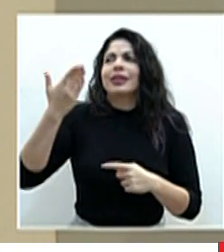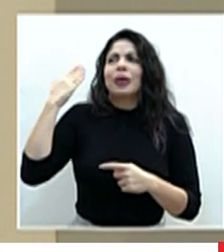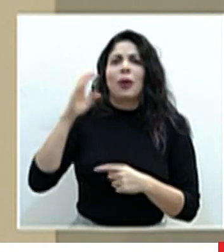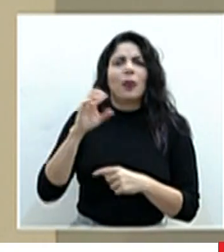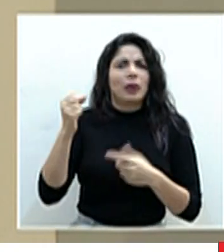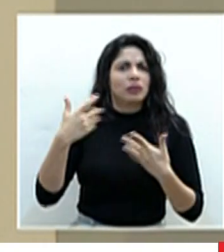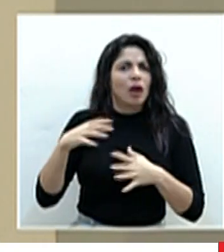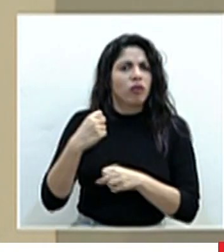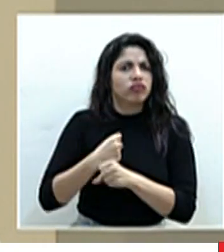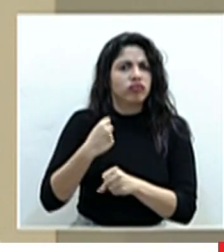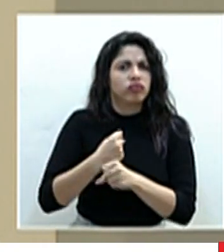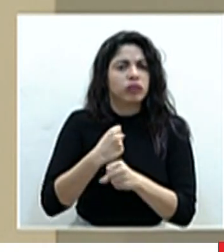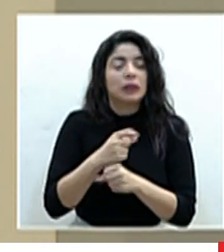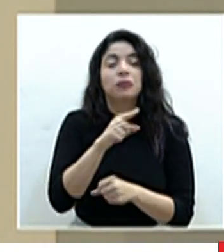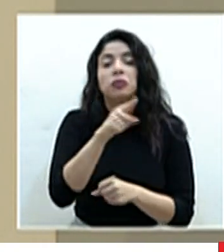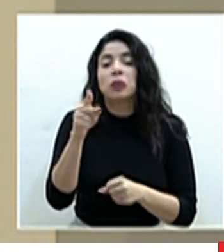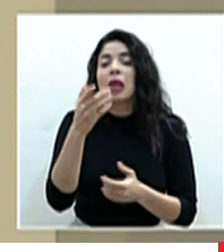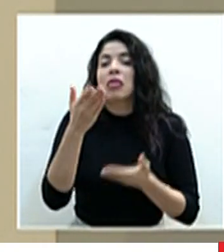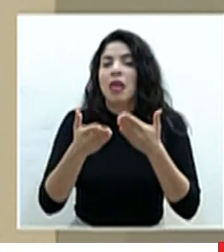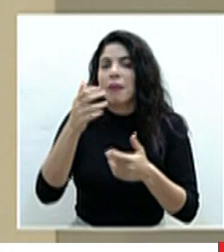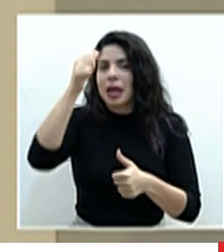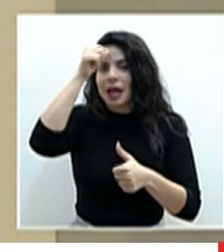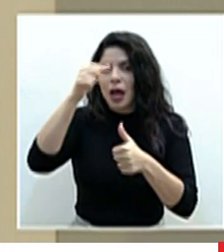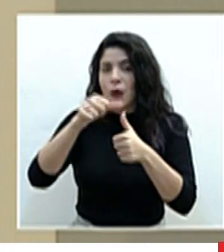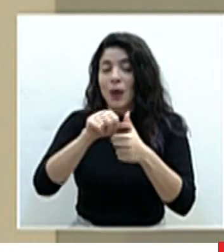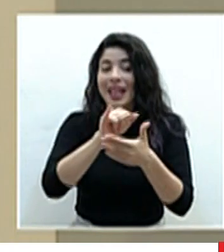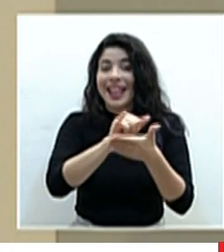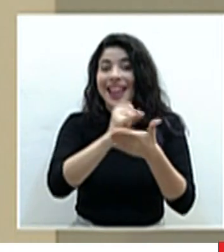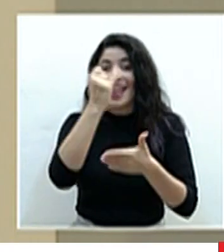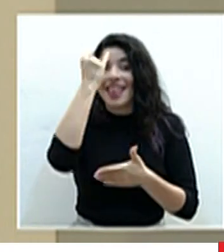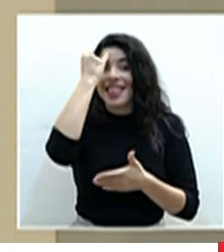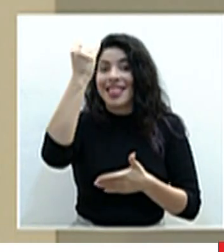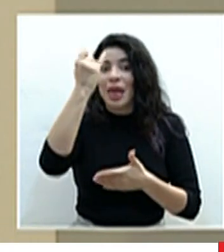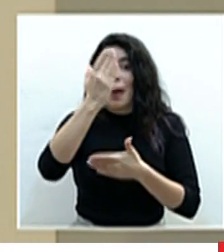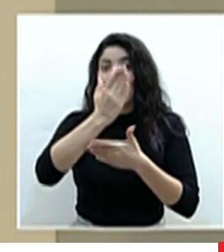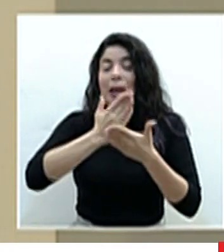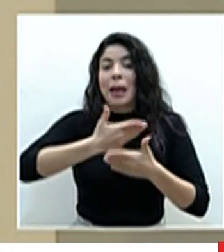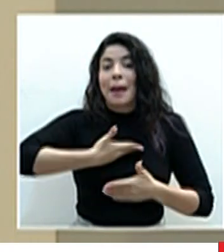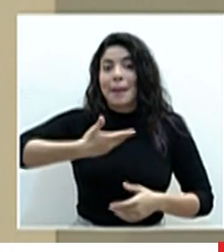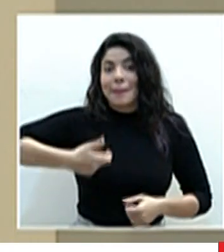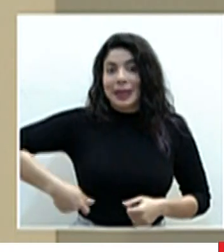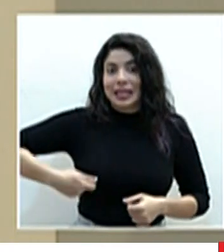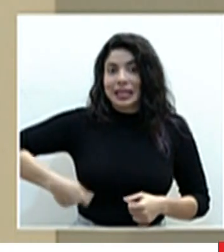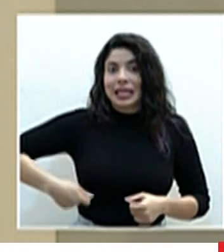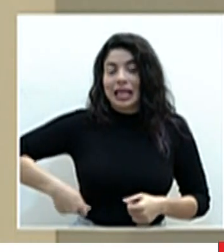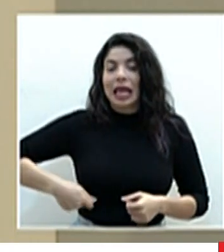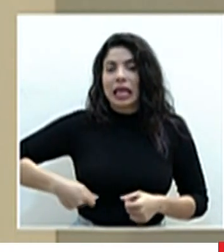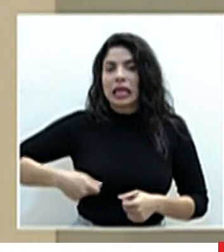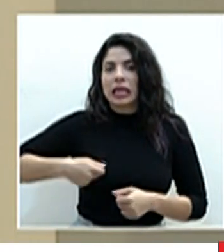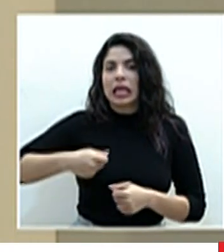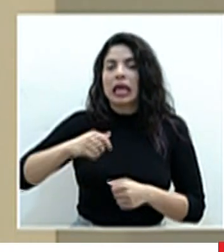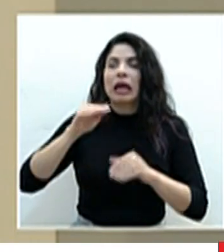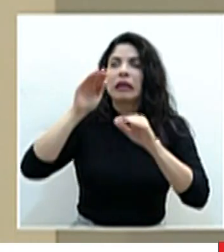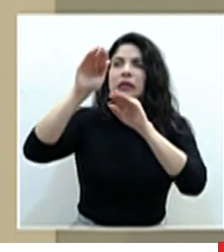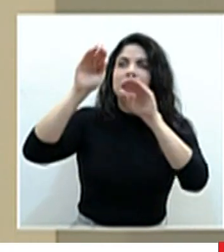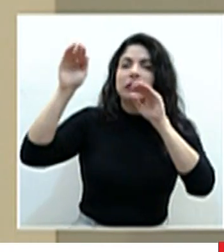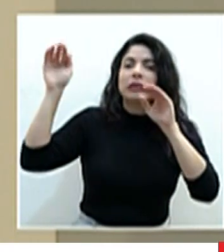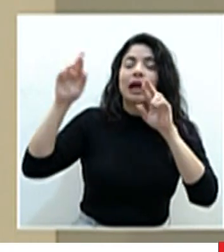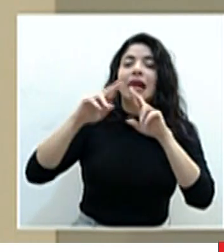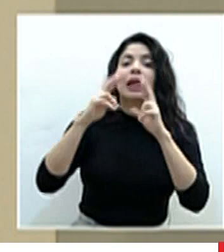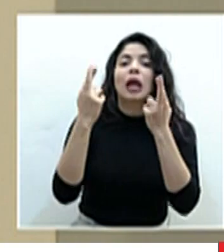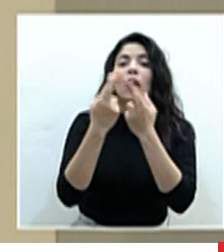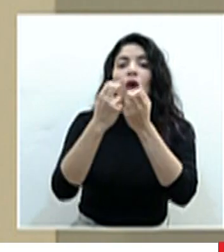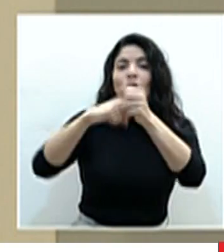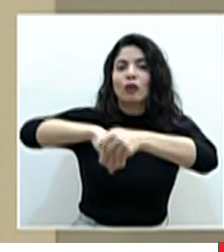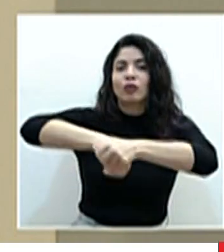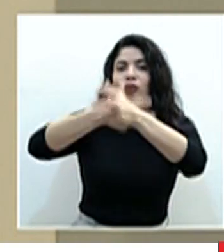atrás. Como ustedes recordarán, esa iniciativa del presidente de la República que se convocó a una reunión virtual